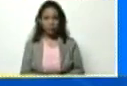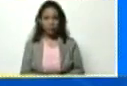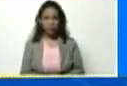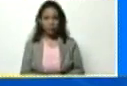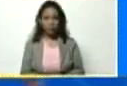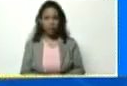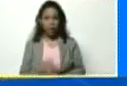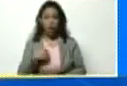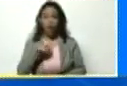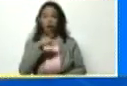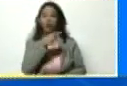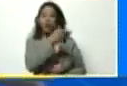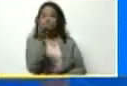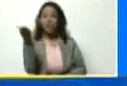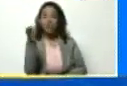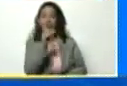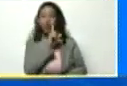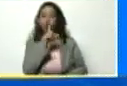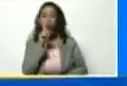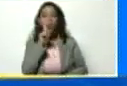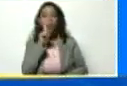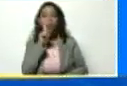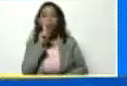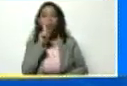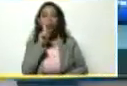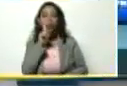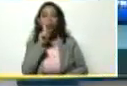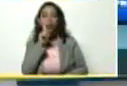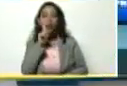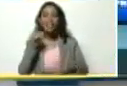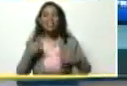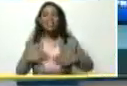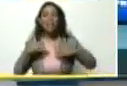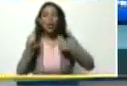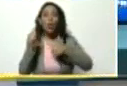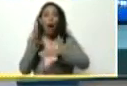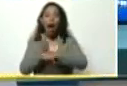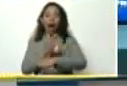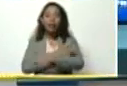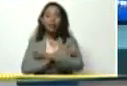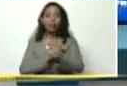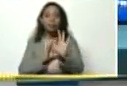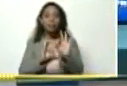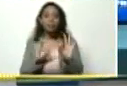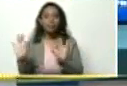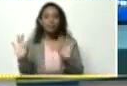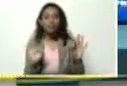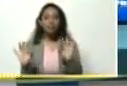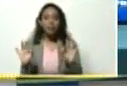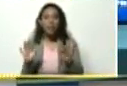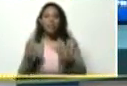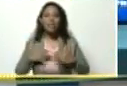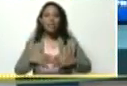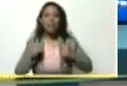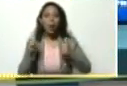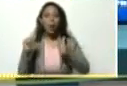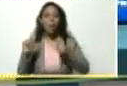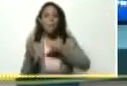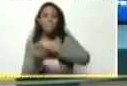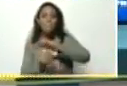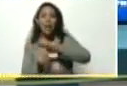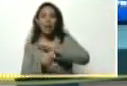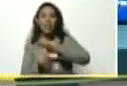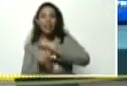a lo que llaman ustedes los expertos la salud preventiva, ¿no? La salud primaria la llaman,